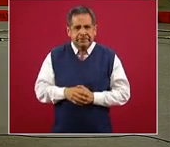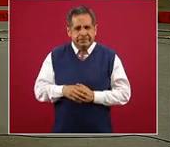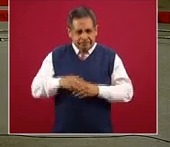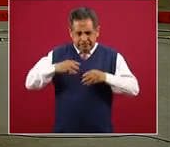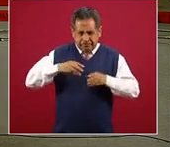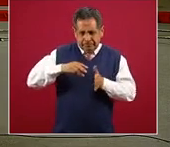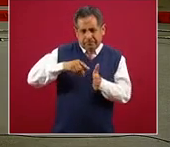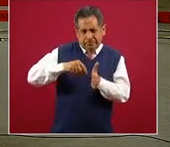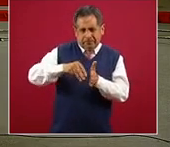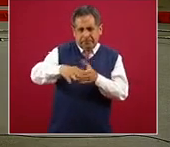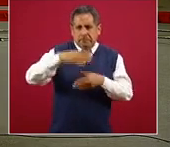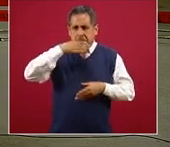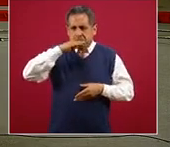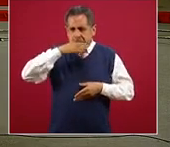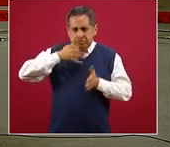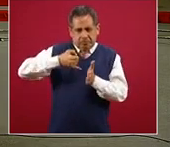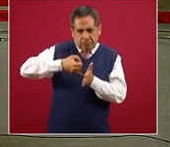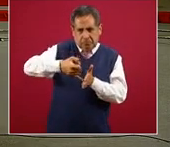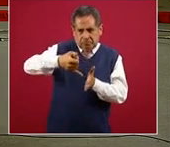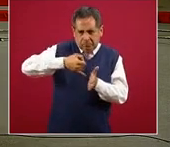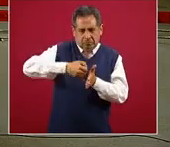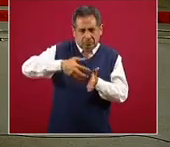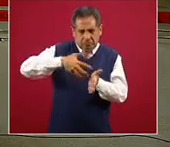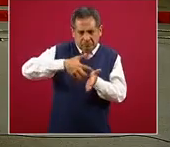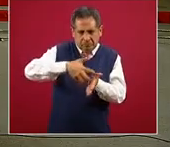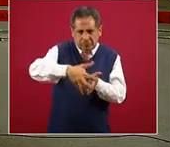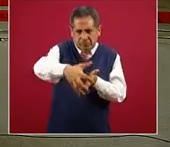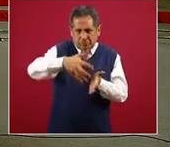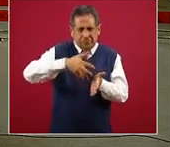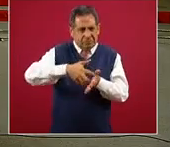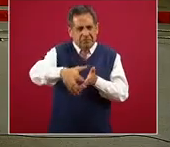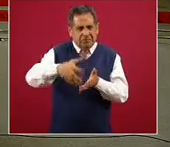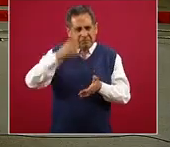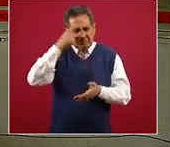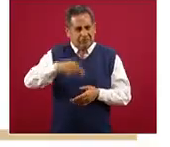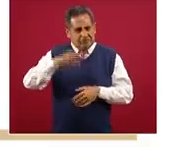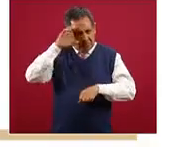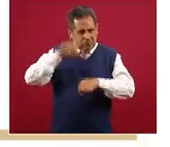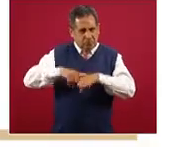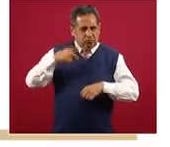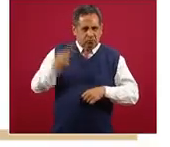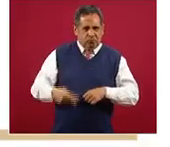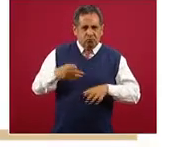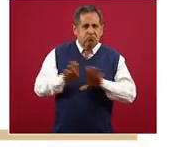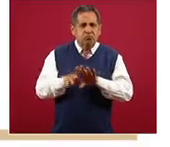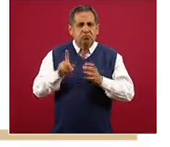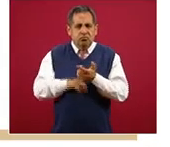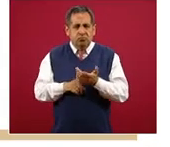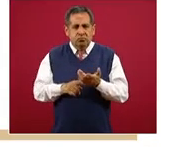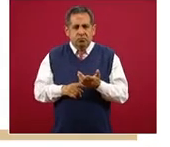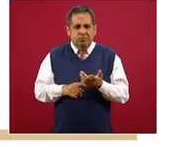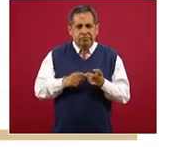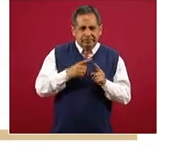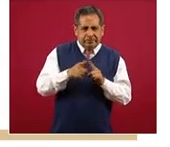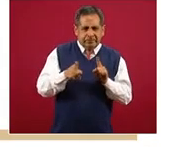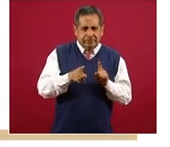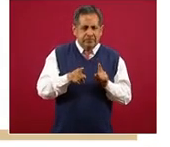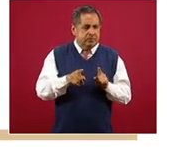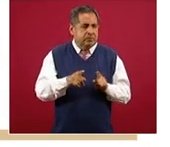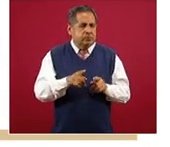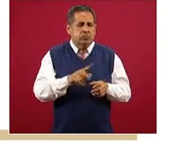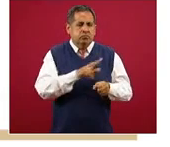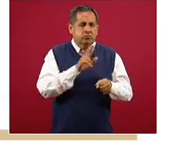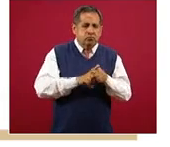domesticación del maíz, base de la cultura, civilización mesoamericana, donde transita de una especie